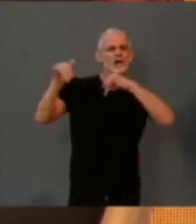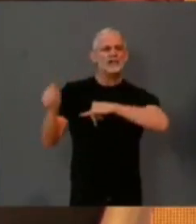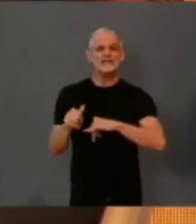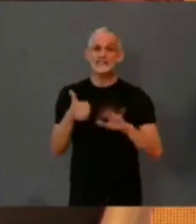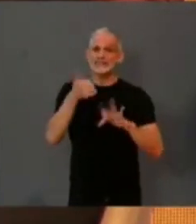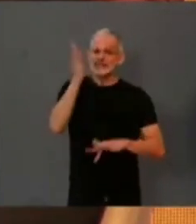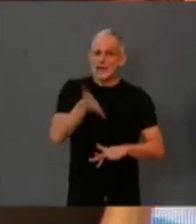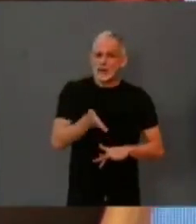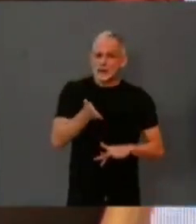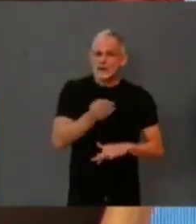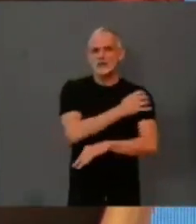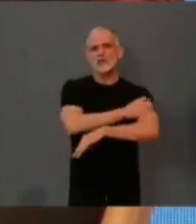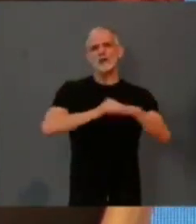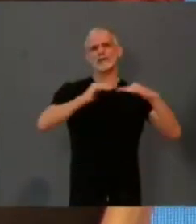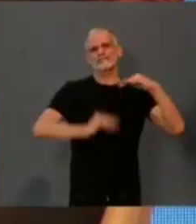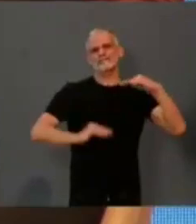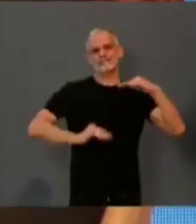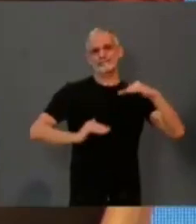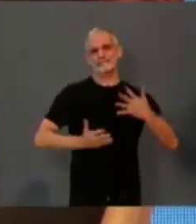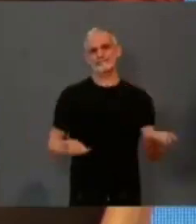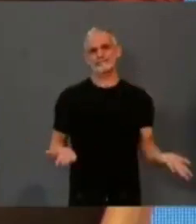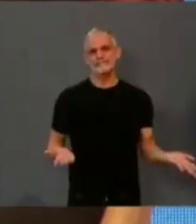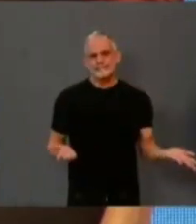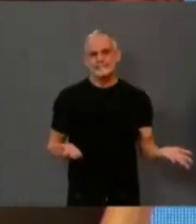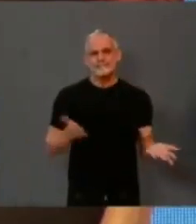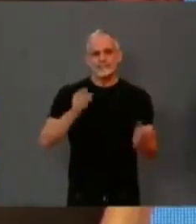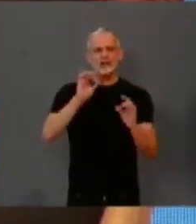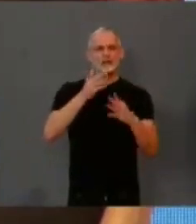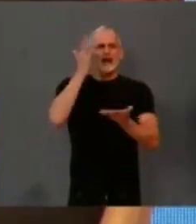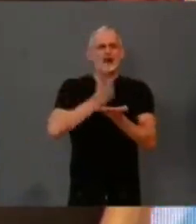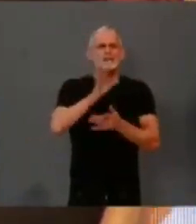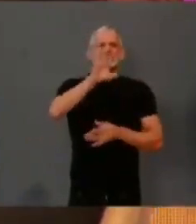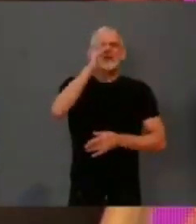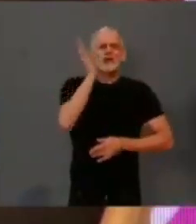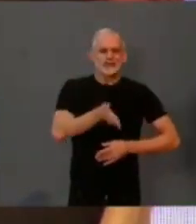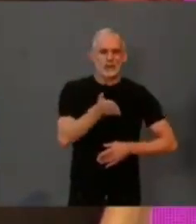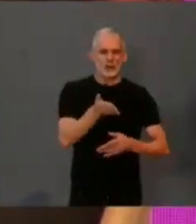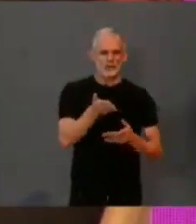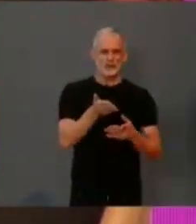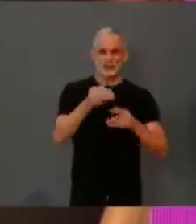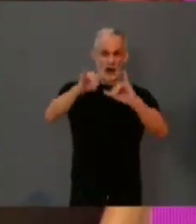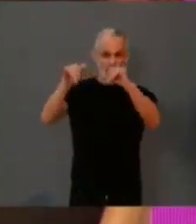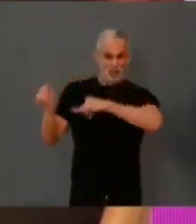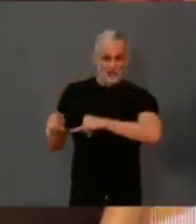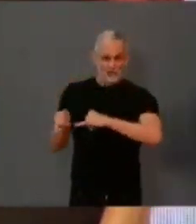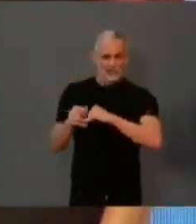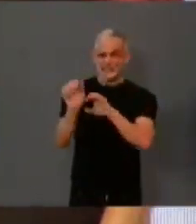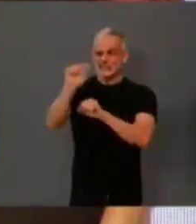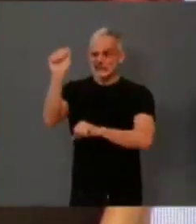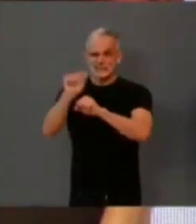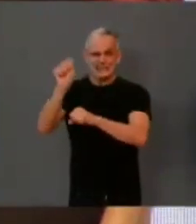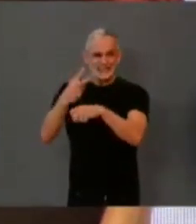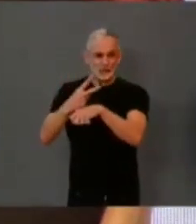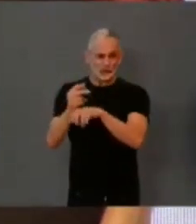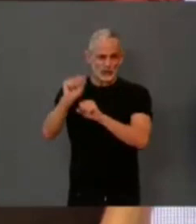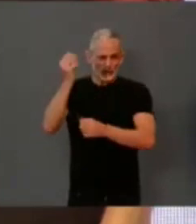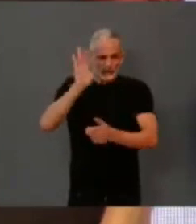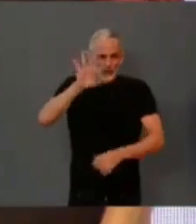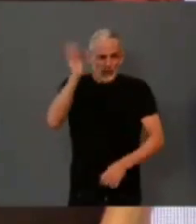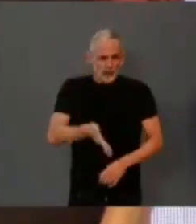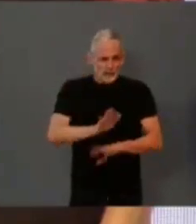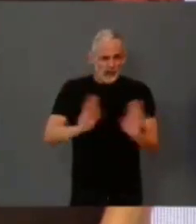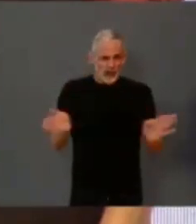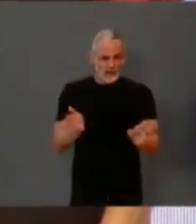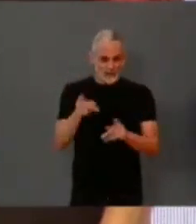viven bajo la línea de pobreza solo la mitad de los adolescentes finaliza la escuela secundaria y